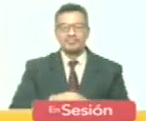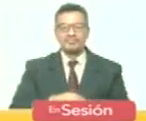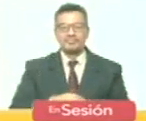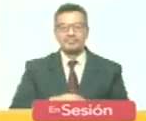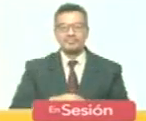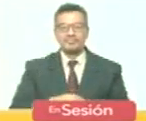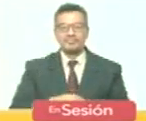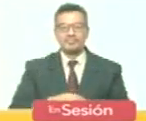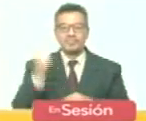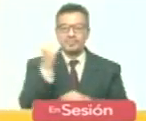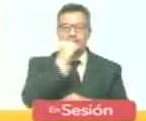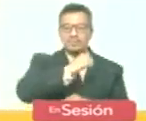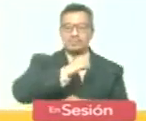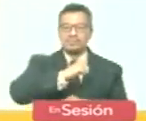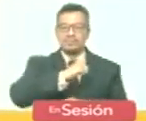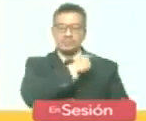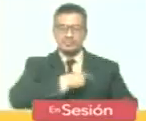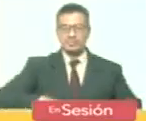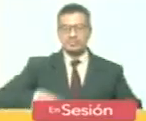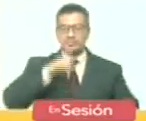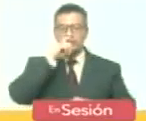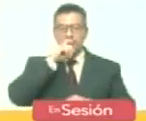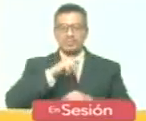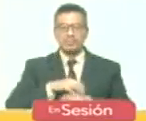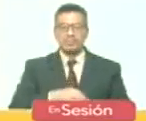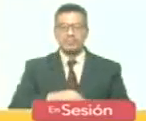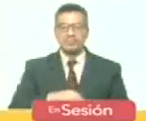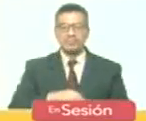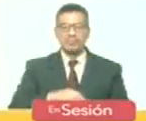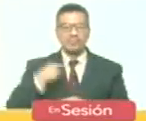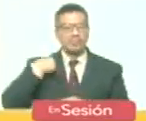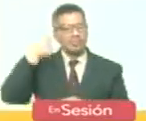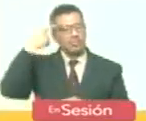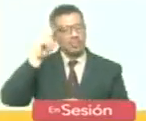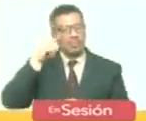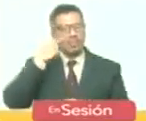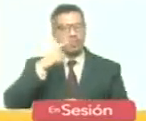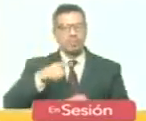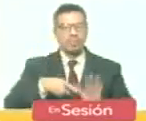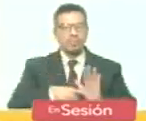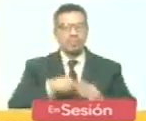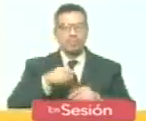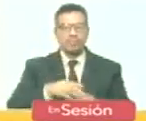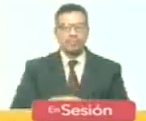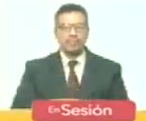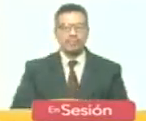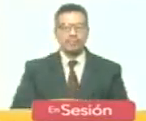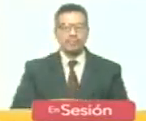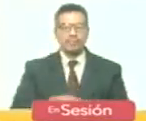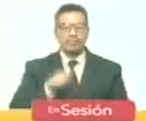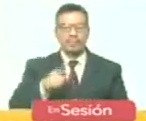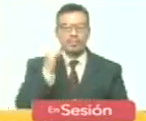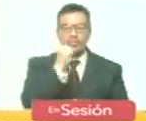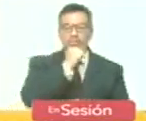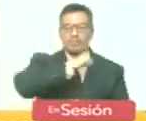para asesinar al presidente Maduro, ¿con qué clase de desparpajo este